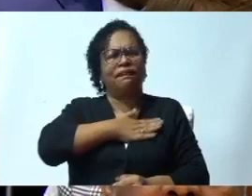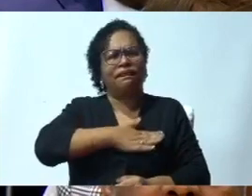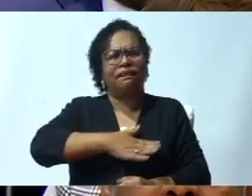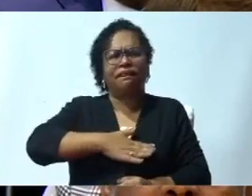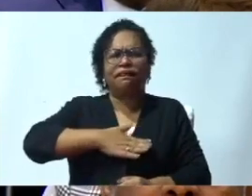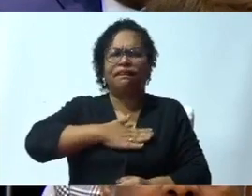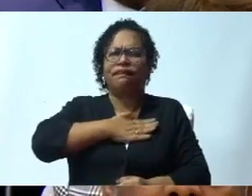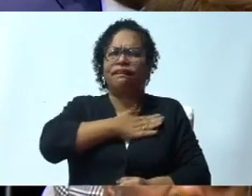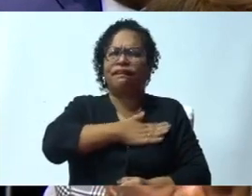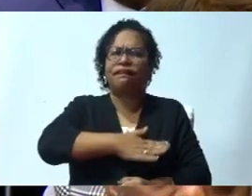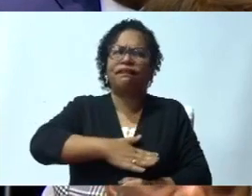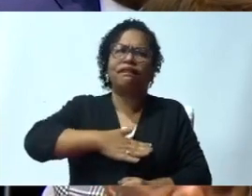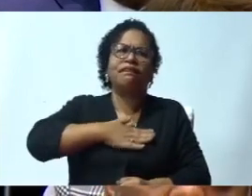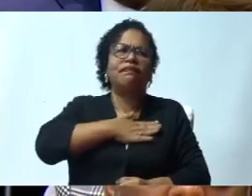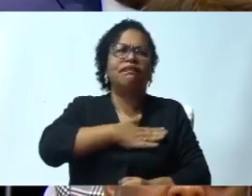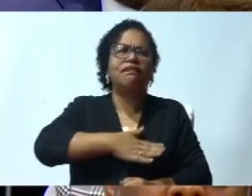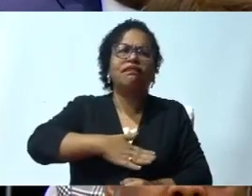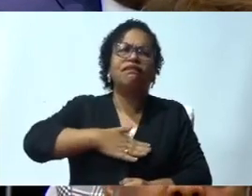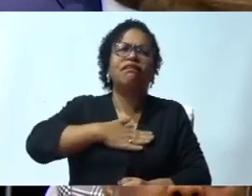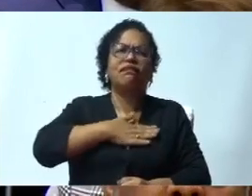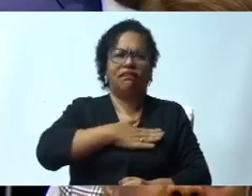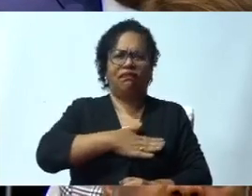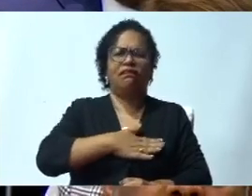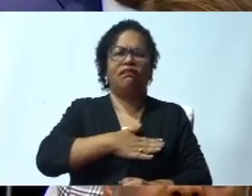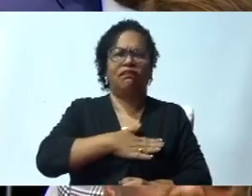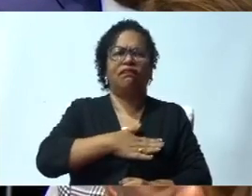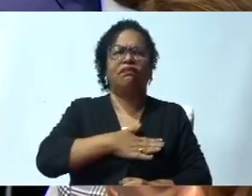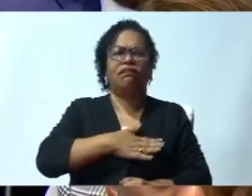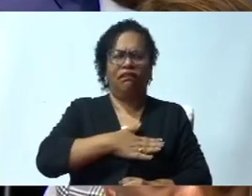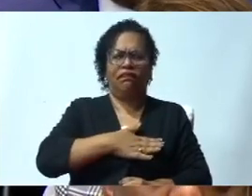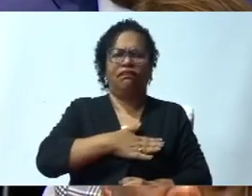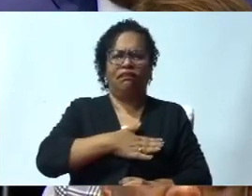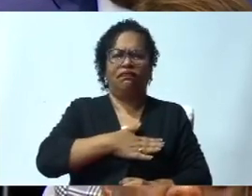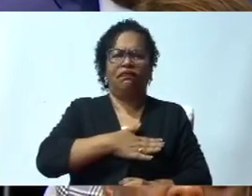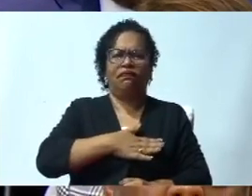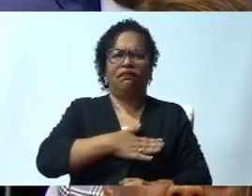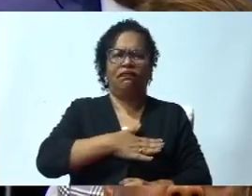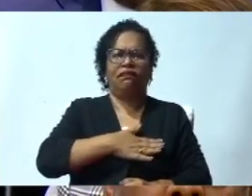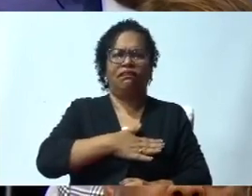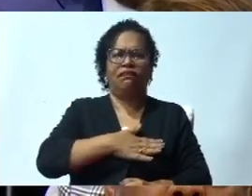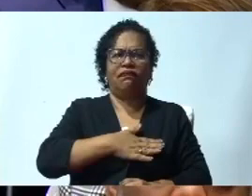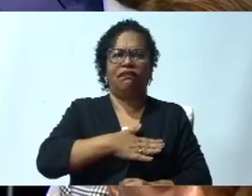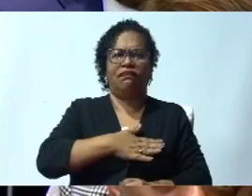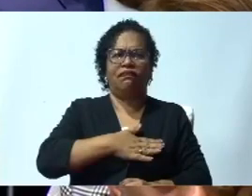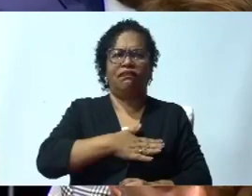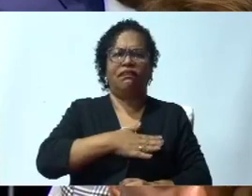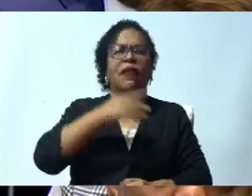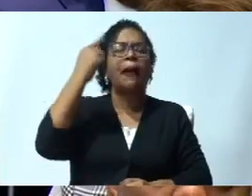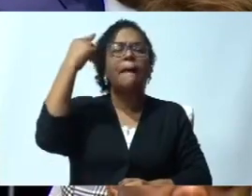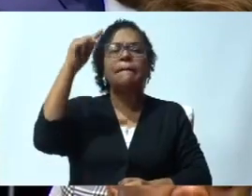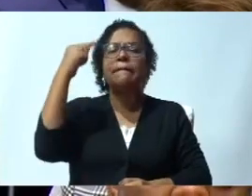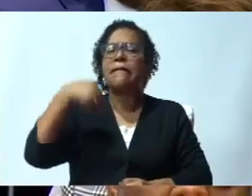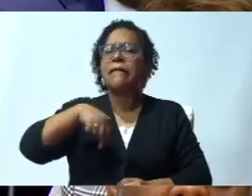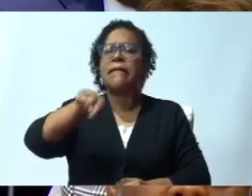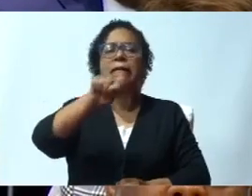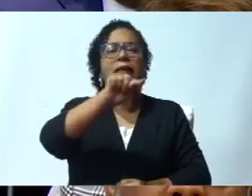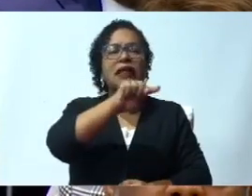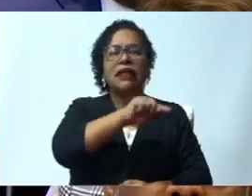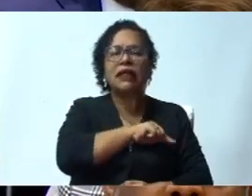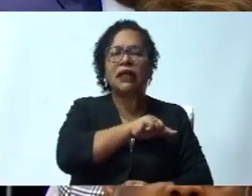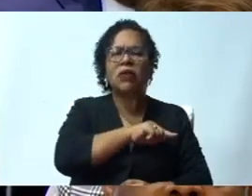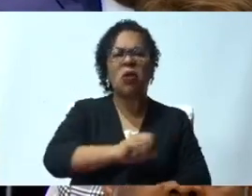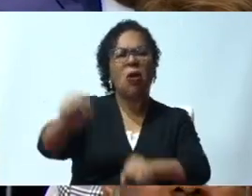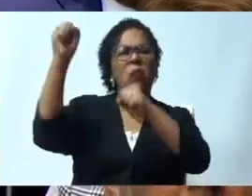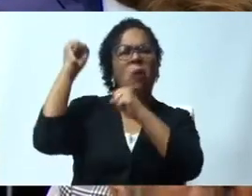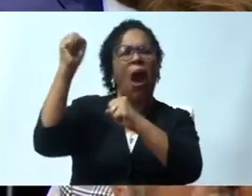que haga como él siempre, que ayuda para nosotros no tener que coger con esa familia para el Ministerio